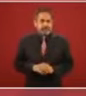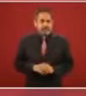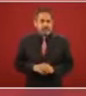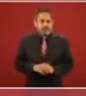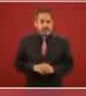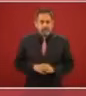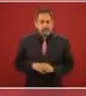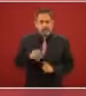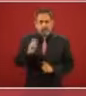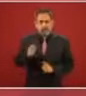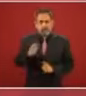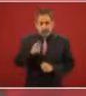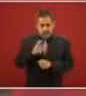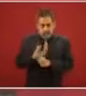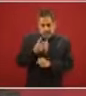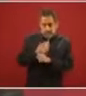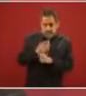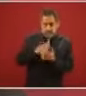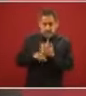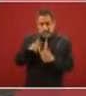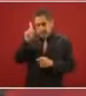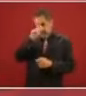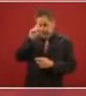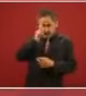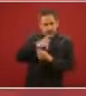que se fortalezcan los valores.